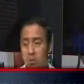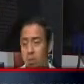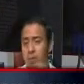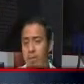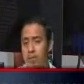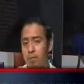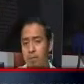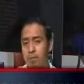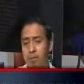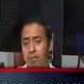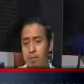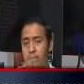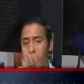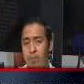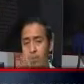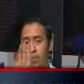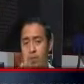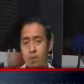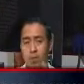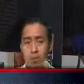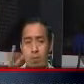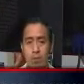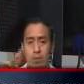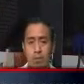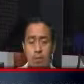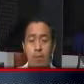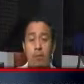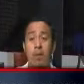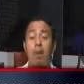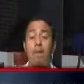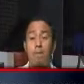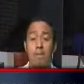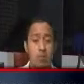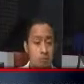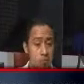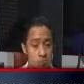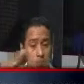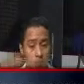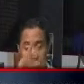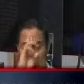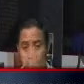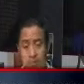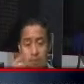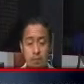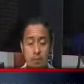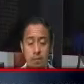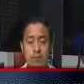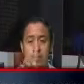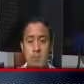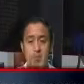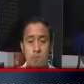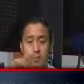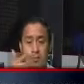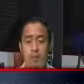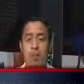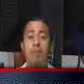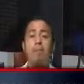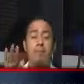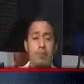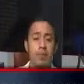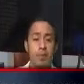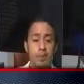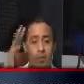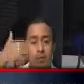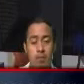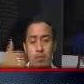el 1.3 del 2021, violentando lo establecido en la ley número 147, Ley General